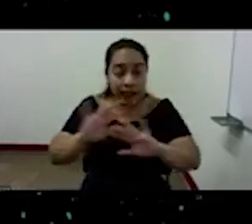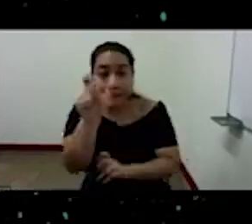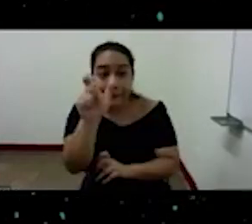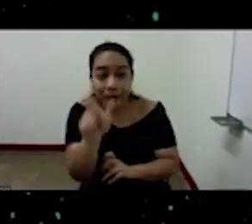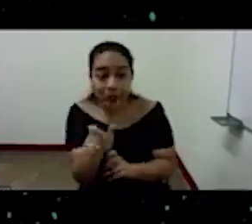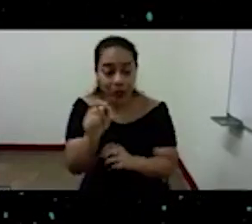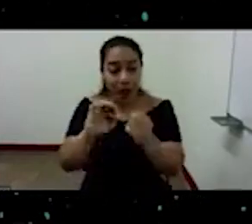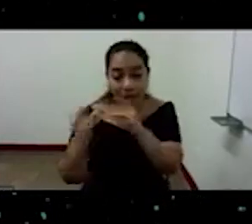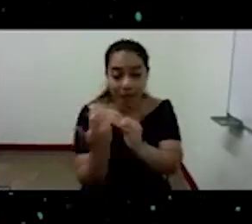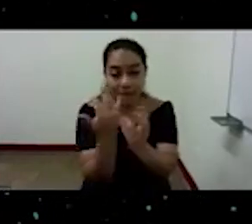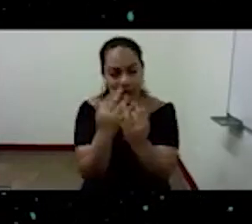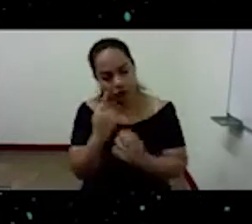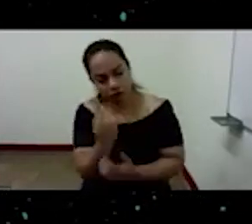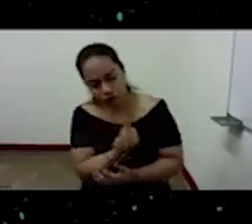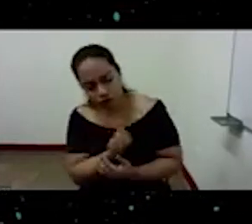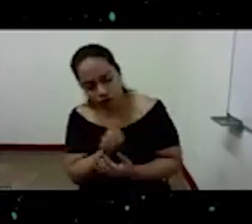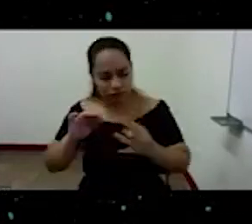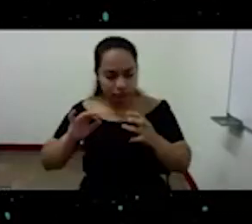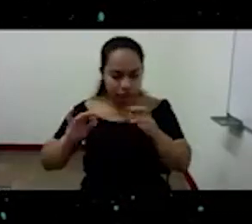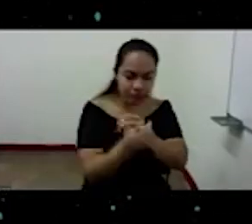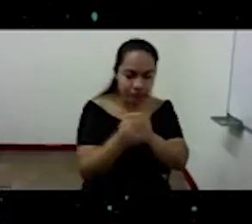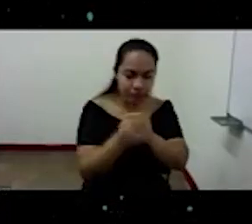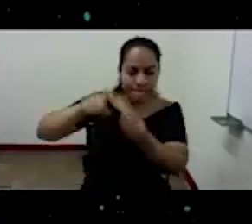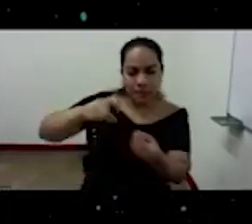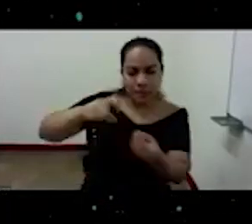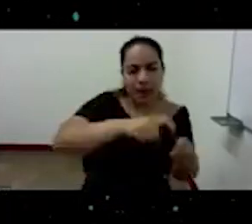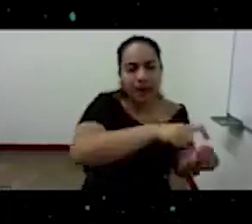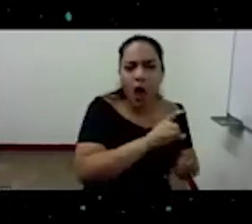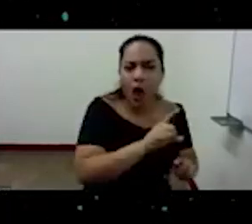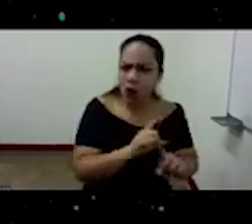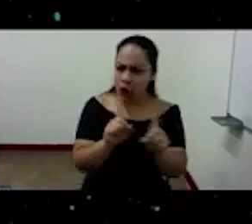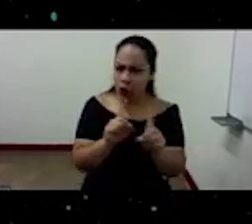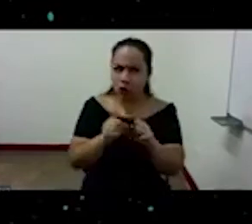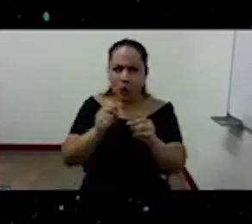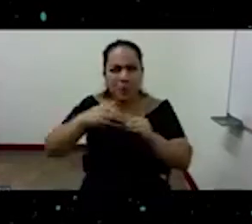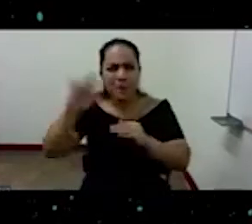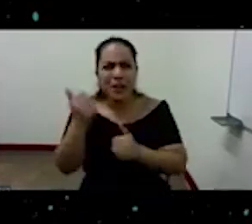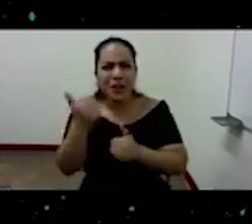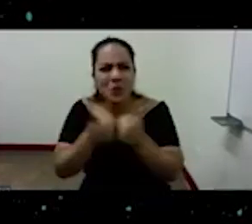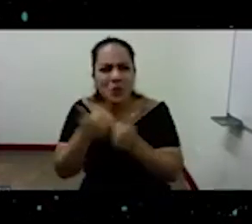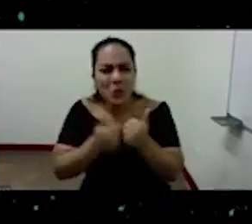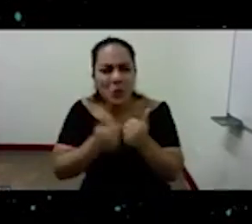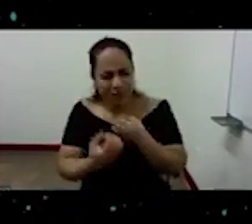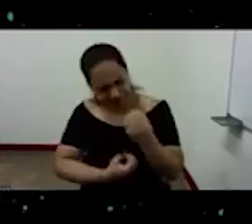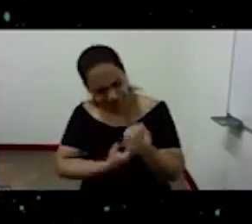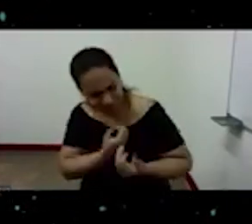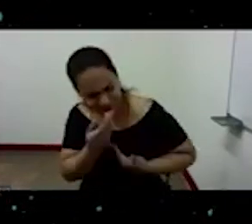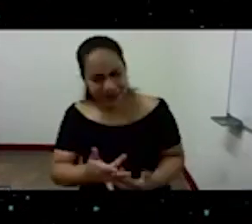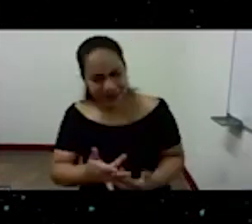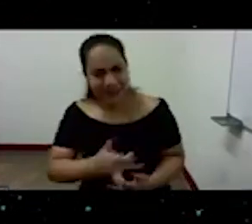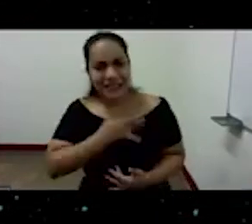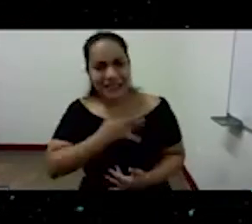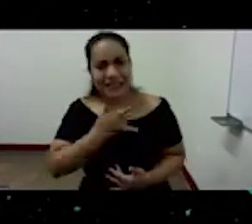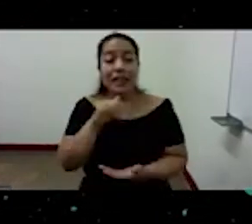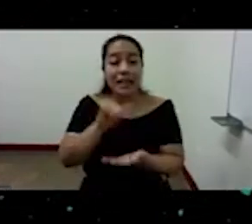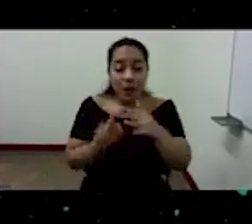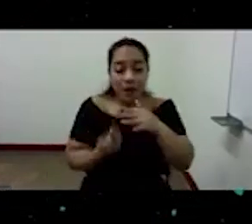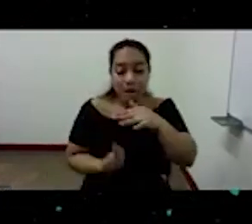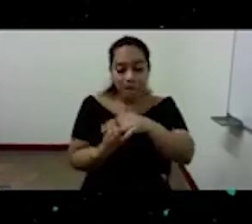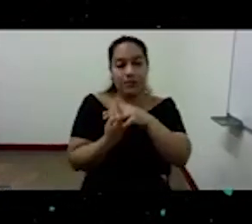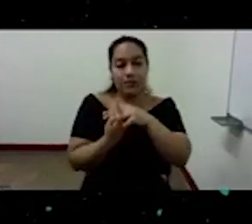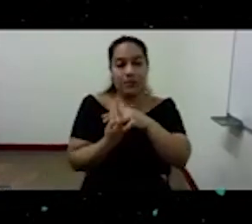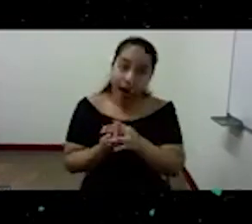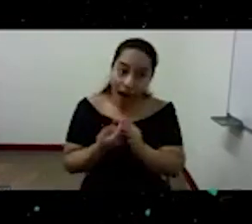un solitario, un nómada, sino en el sentido del origen. También es cierto que en el origen